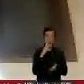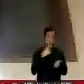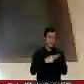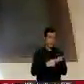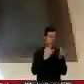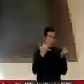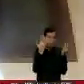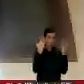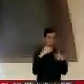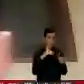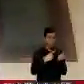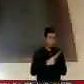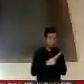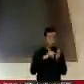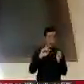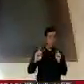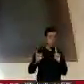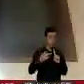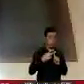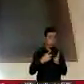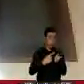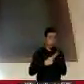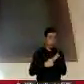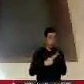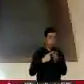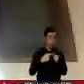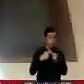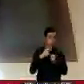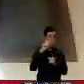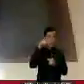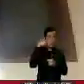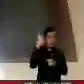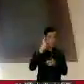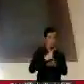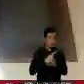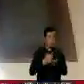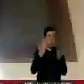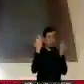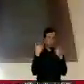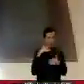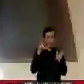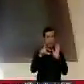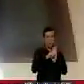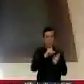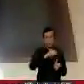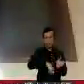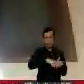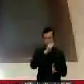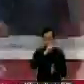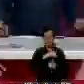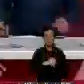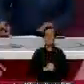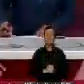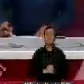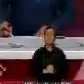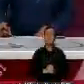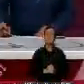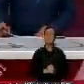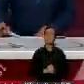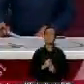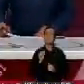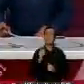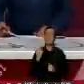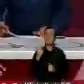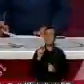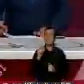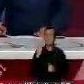el día de hoy, pues ya para el segundo debate, que espero que sea la próxima semana, podamos aprobar esta ley, Rodríguez. Asambleísta, hemos escuchado hace